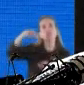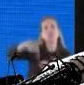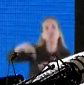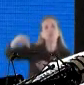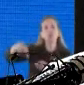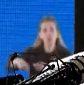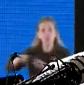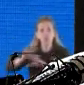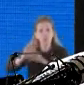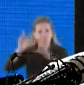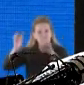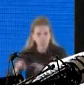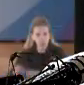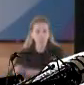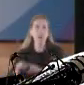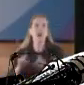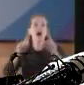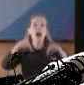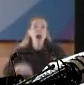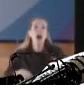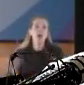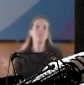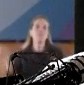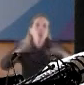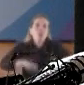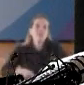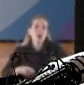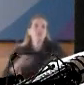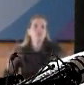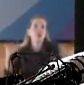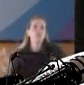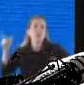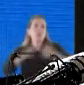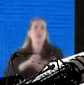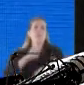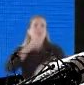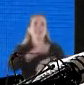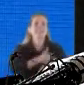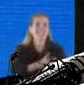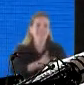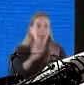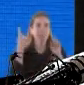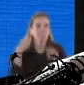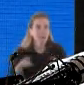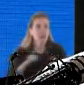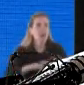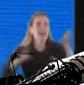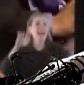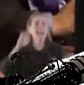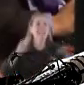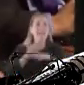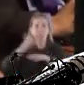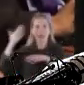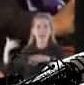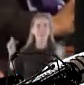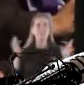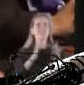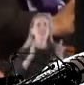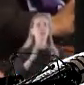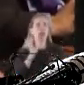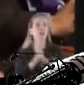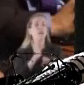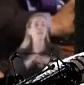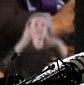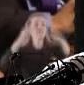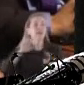el mundo, por ejemplo, de las primeras economías del mundo, en que justamente el sur global, quienes nos hemos quedado,